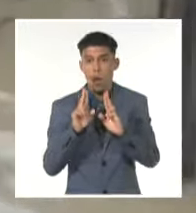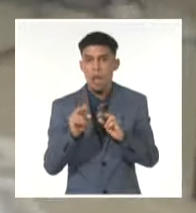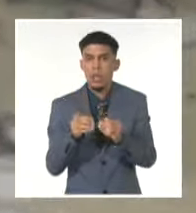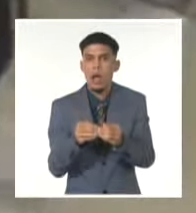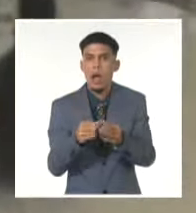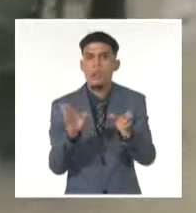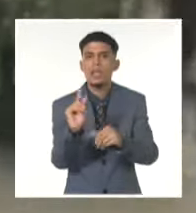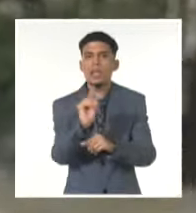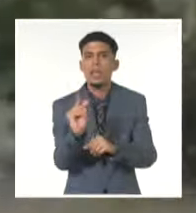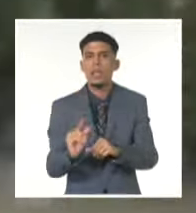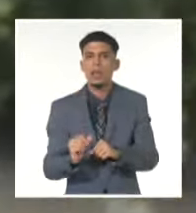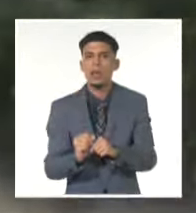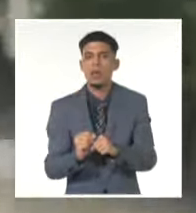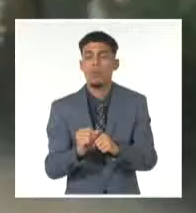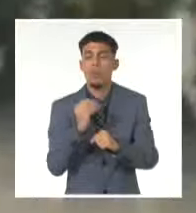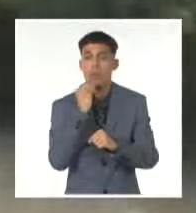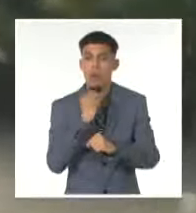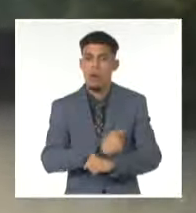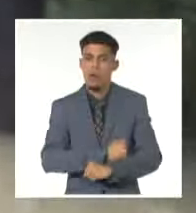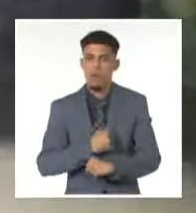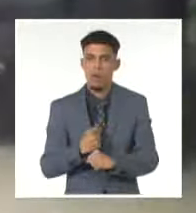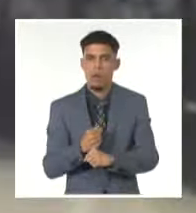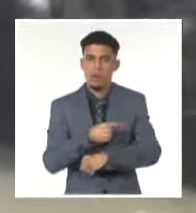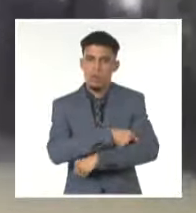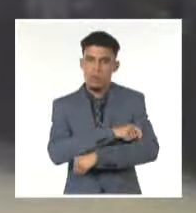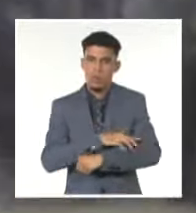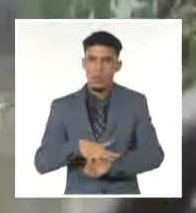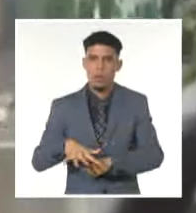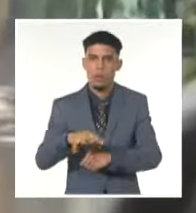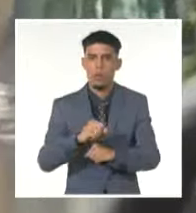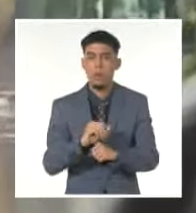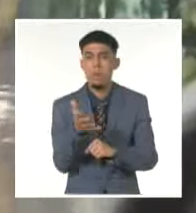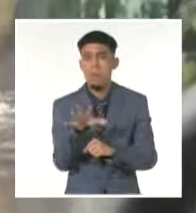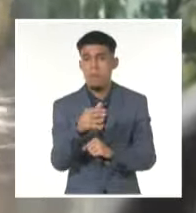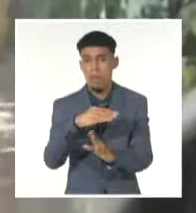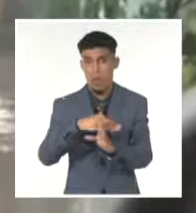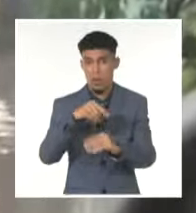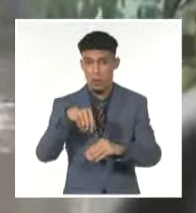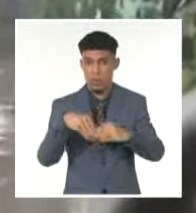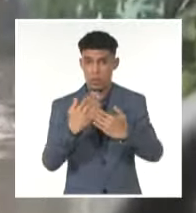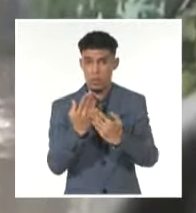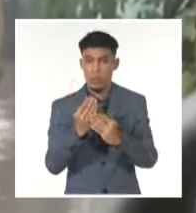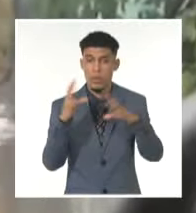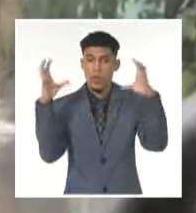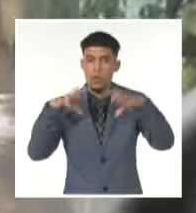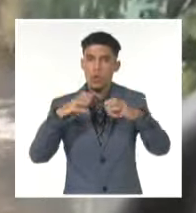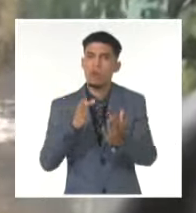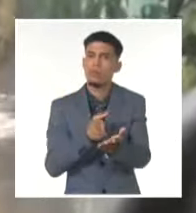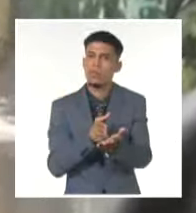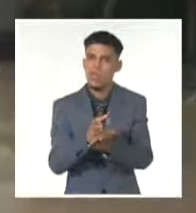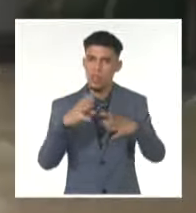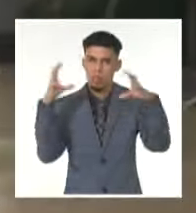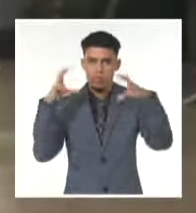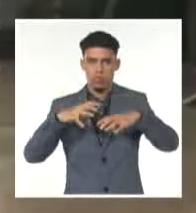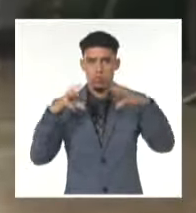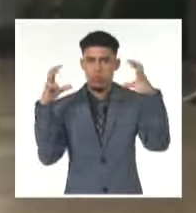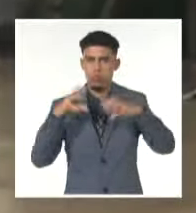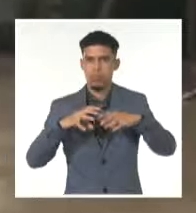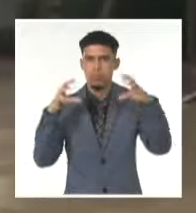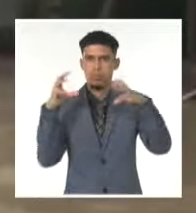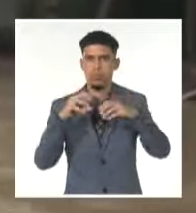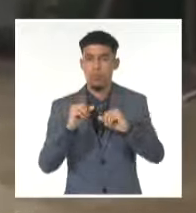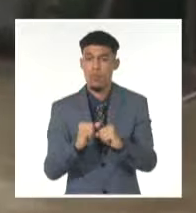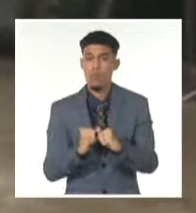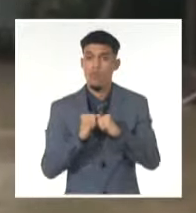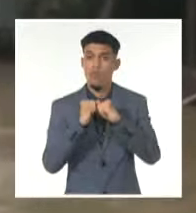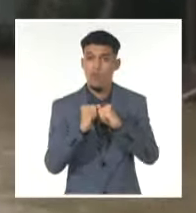Miel con el esfuerzo de los comunitarios. Al filo del mediodía de hoy, las lluvias persistían con el aliciente de que la intensidad